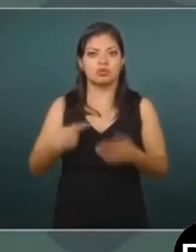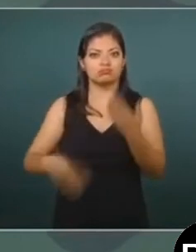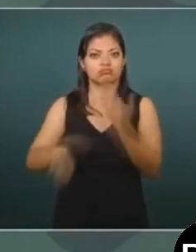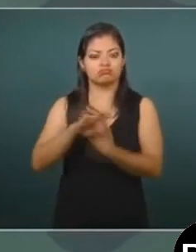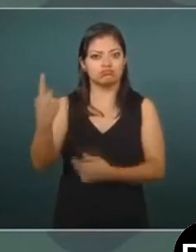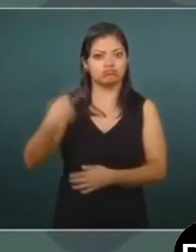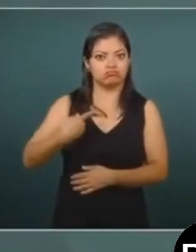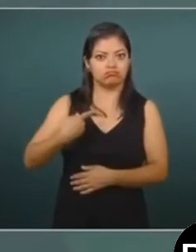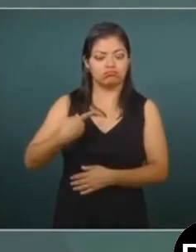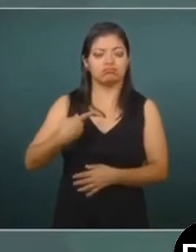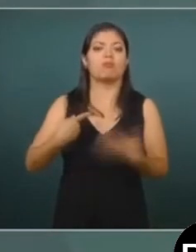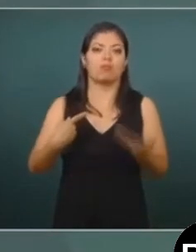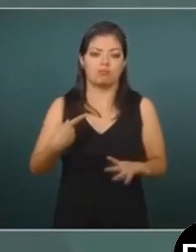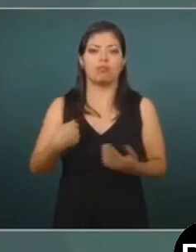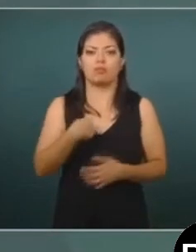y tengo que